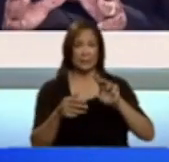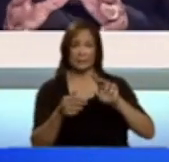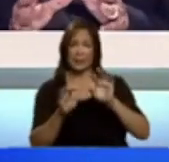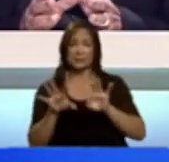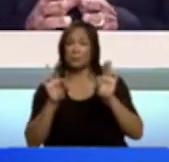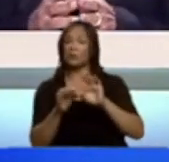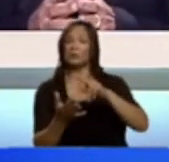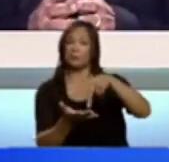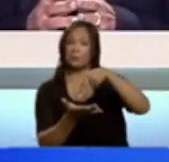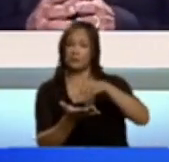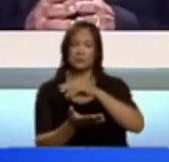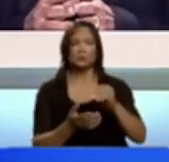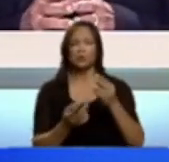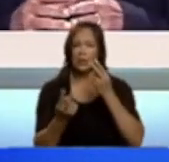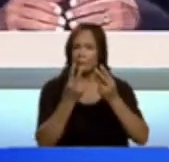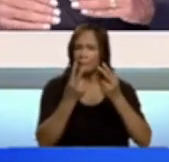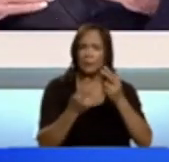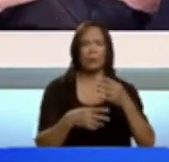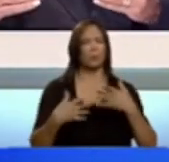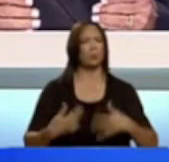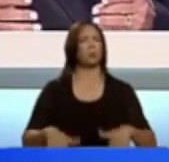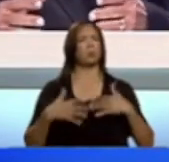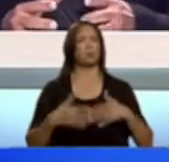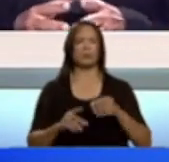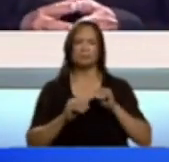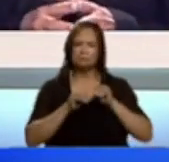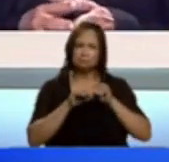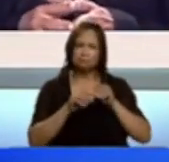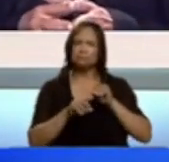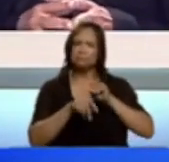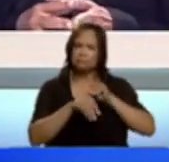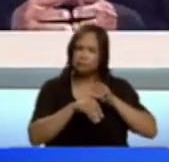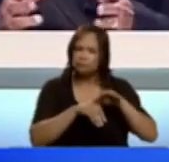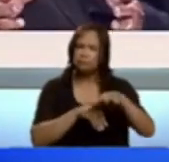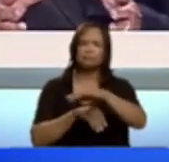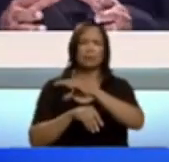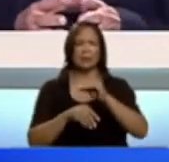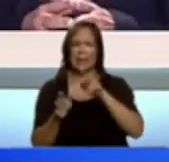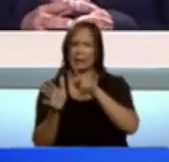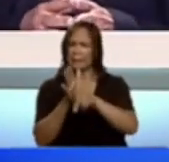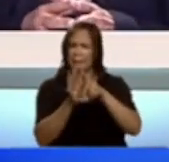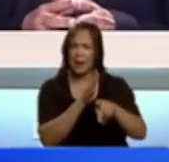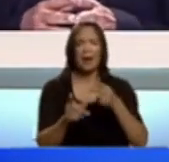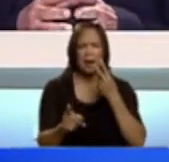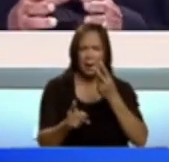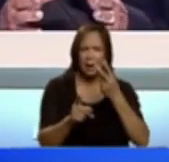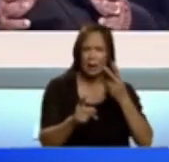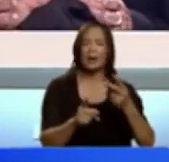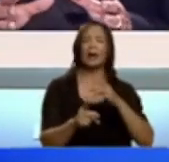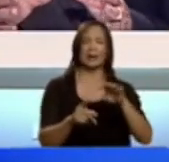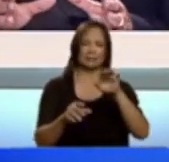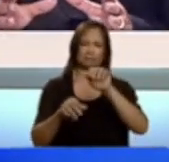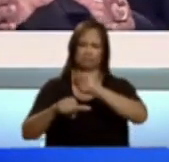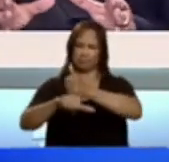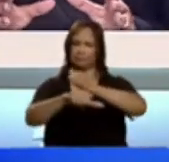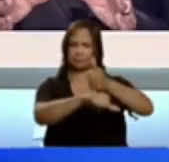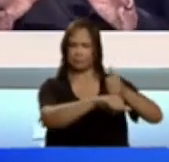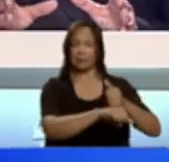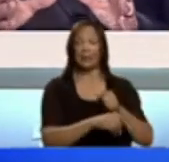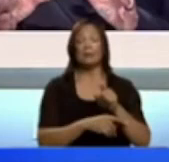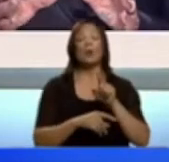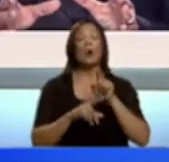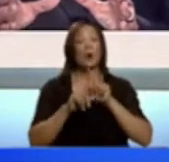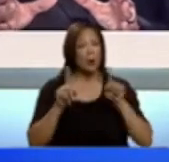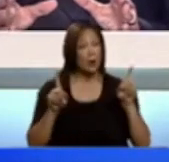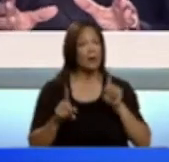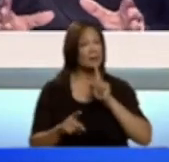provincias sobre todo donde se está viendo una mayor incidencia de feminicidios pero realmente tenemos